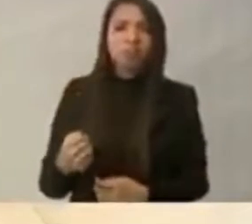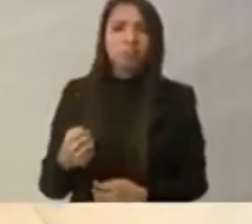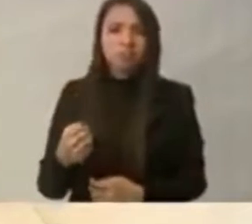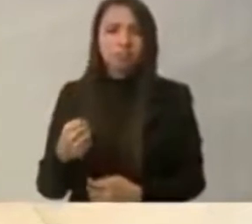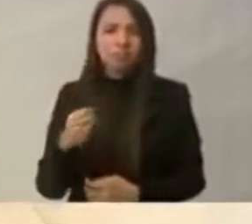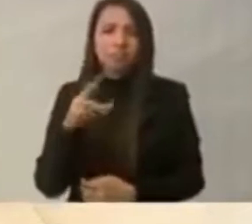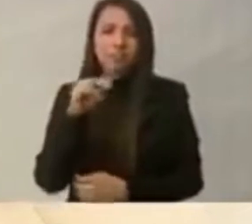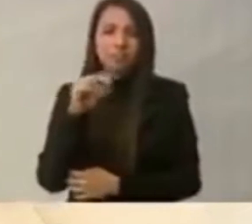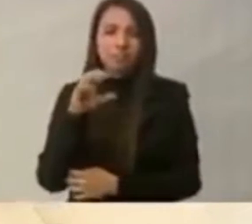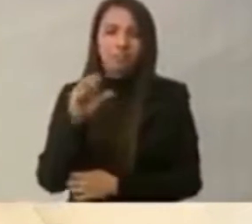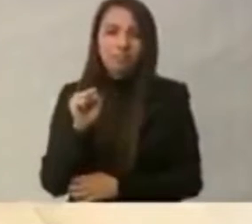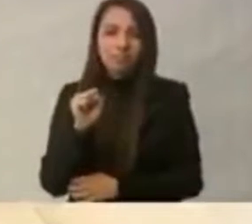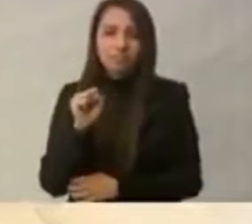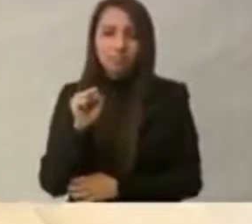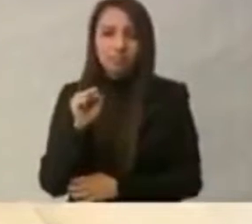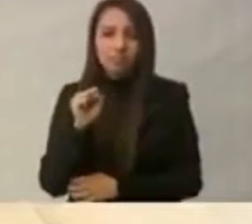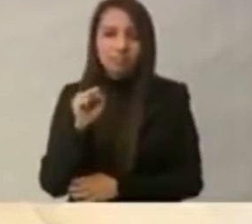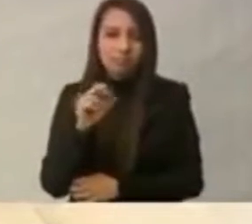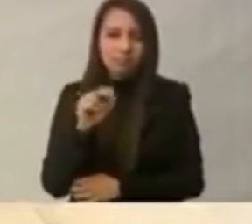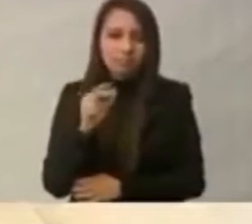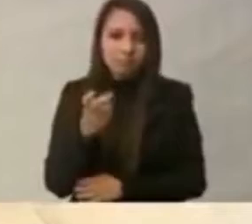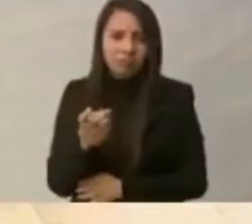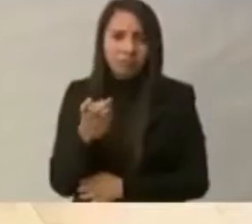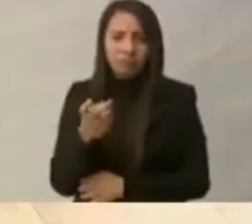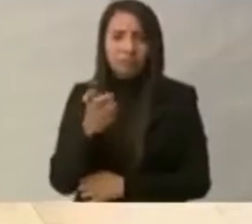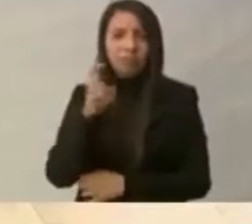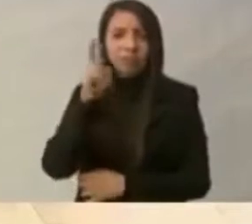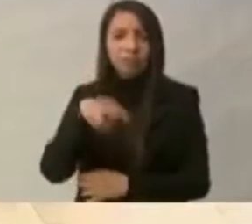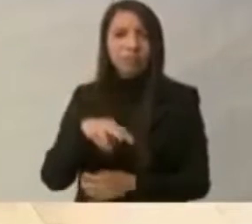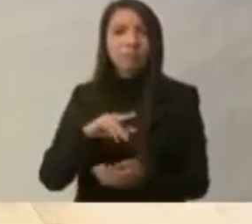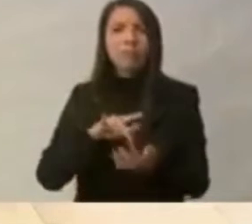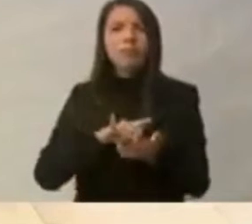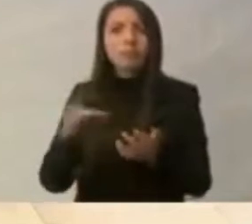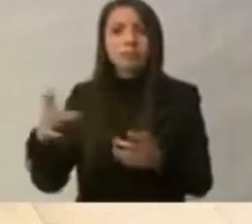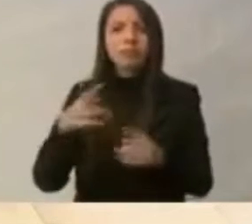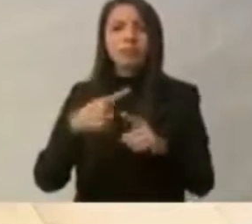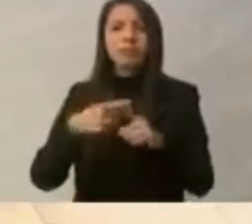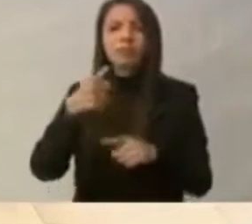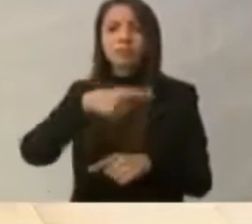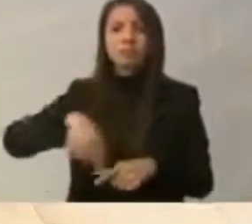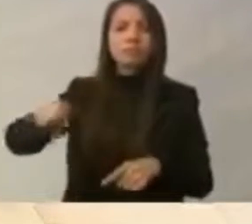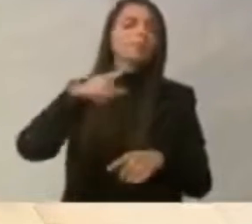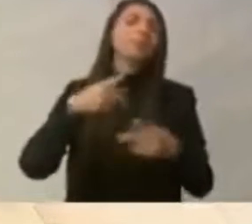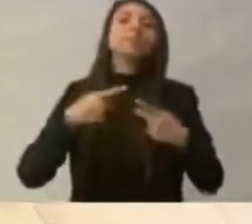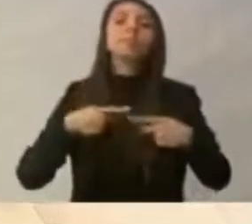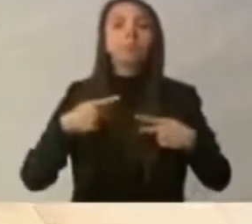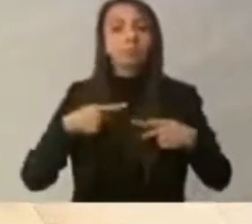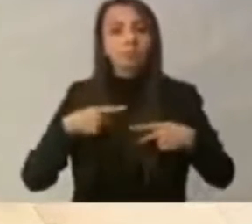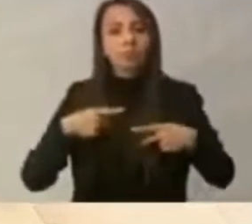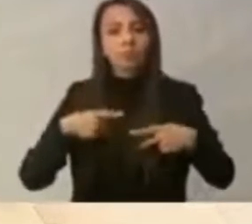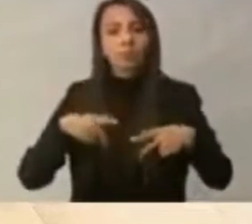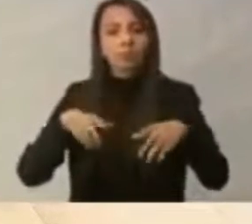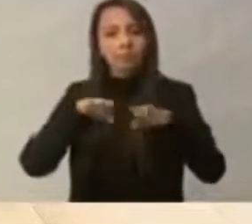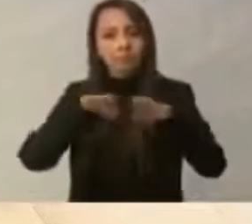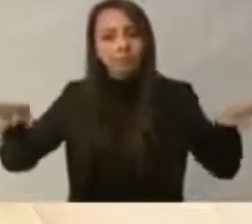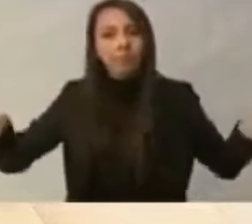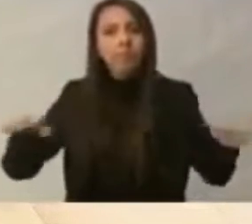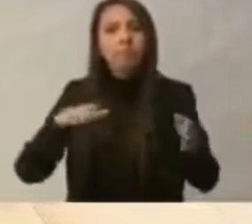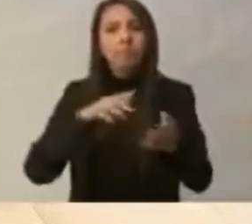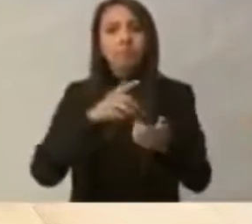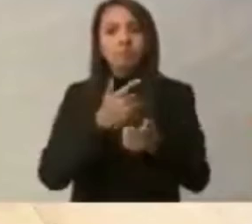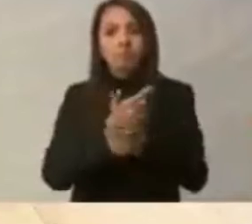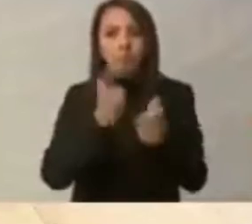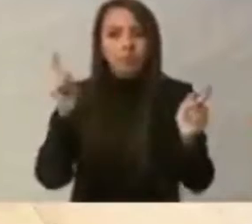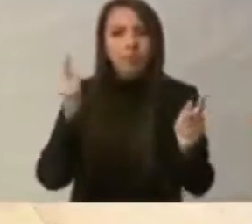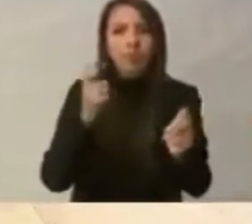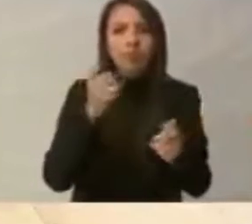dictadura, es por la democracia y por atender primero a